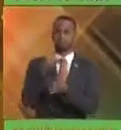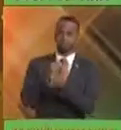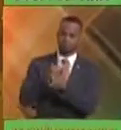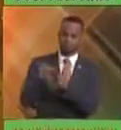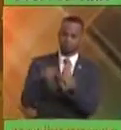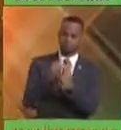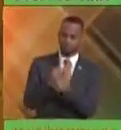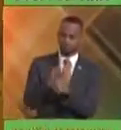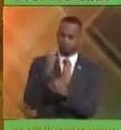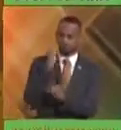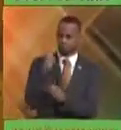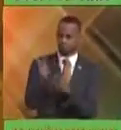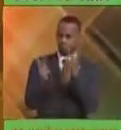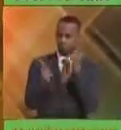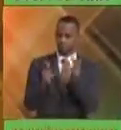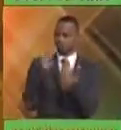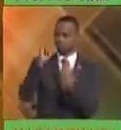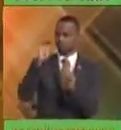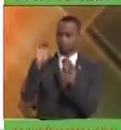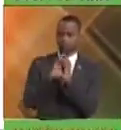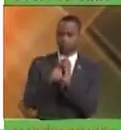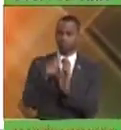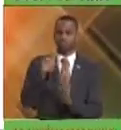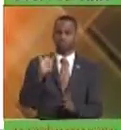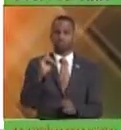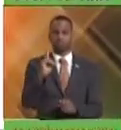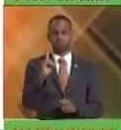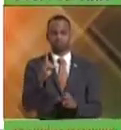vean se den cuenta de que eso está en la presentación